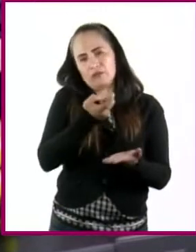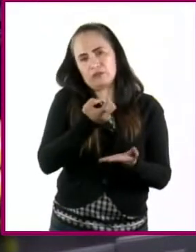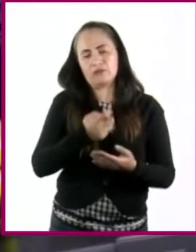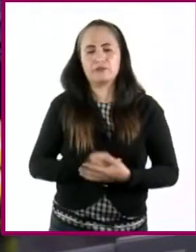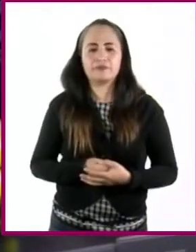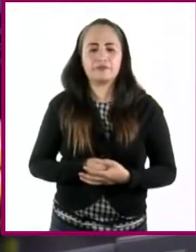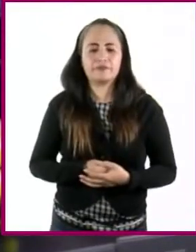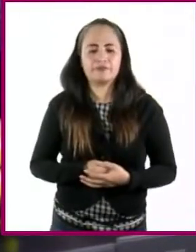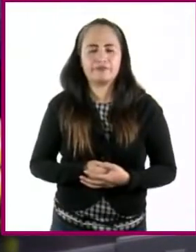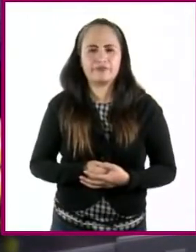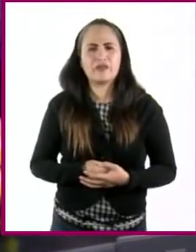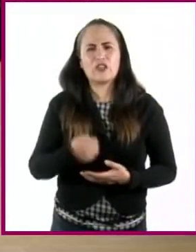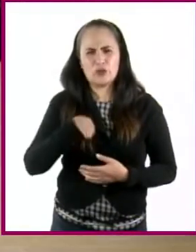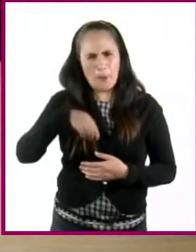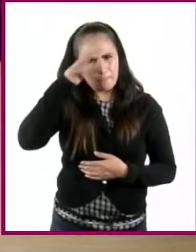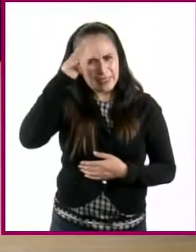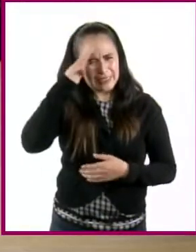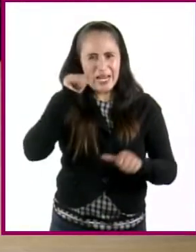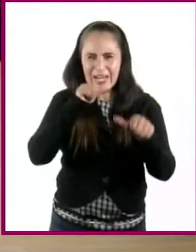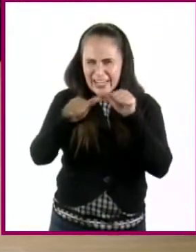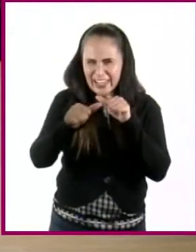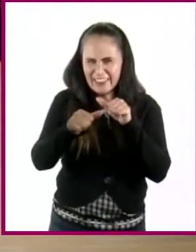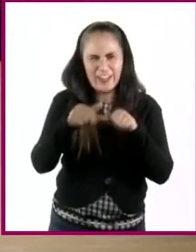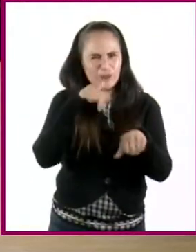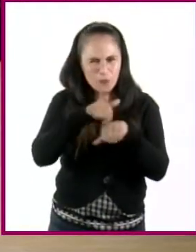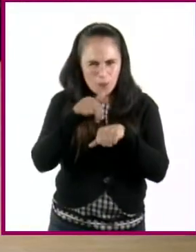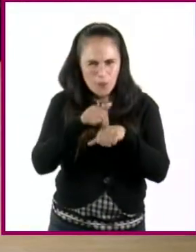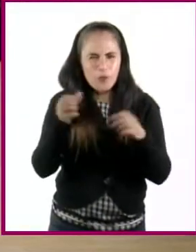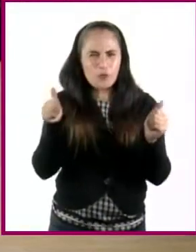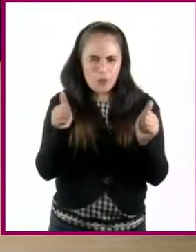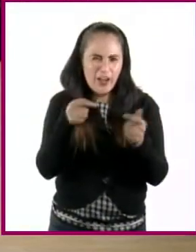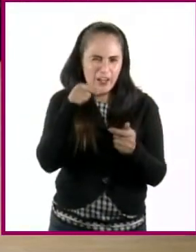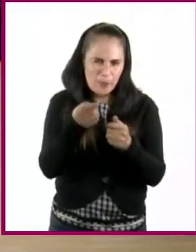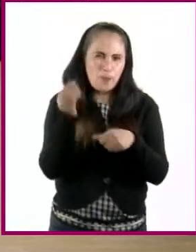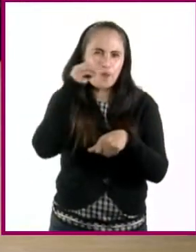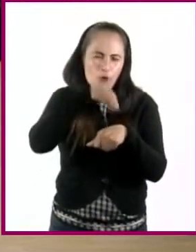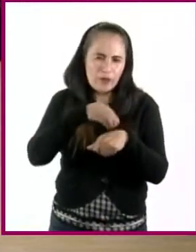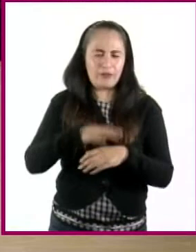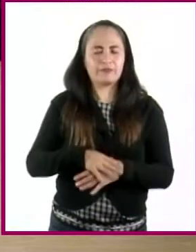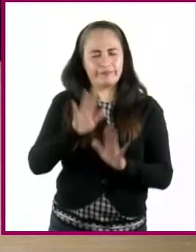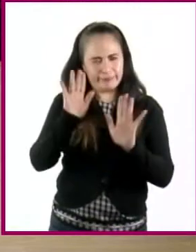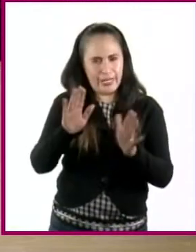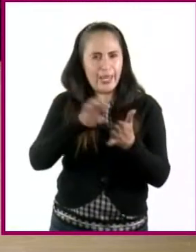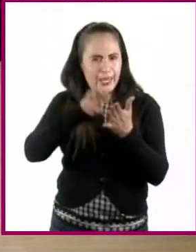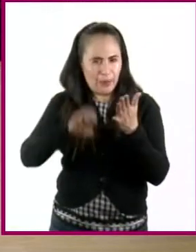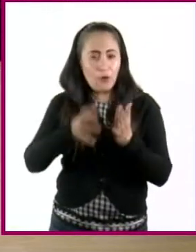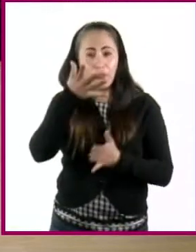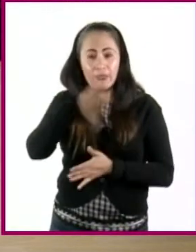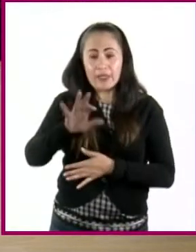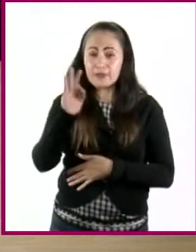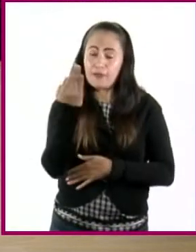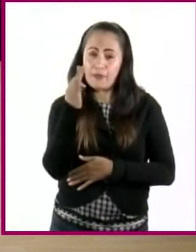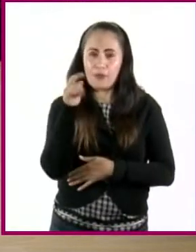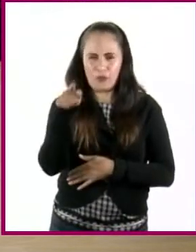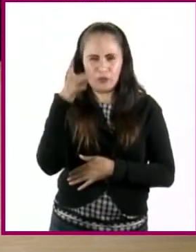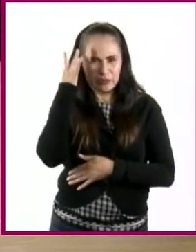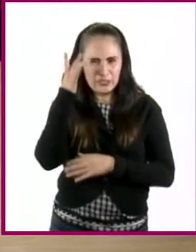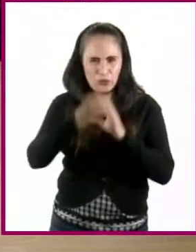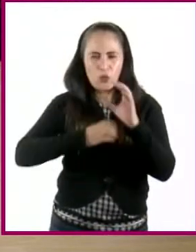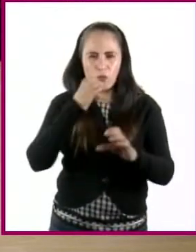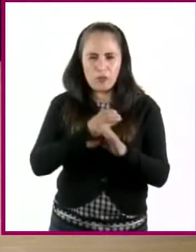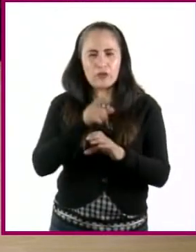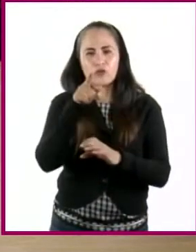ponerle ecuaciones a todo esto, ¿no? Digamos que el 10 de febrero, el día de tu cumpleaños, compras la computadora